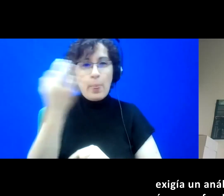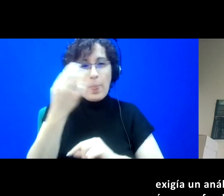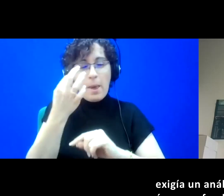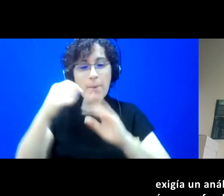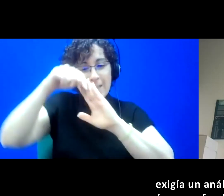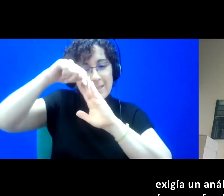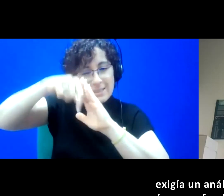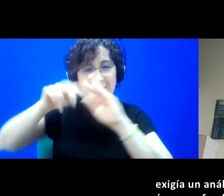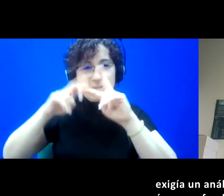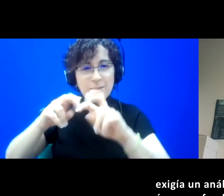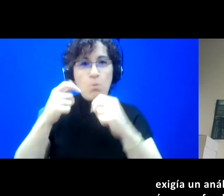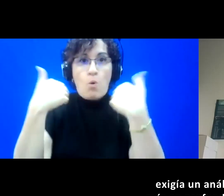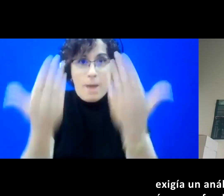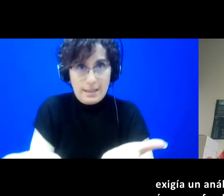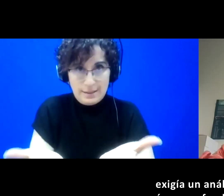análisis más en profundidad.